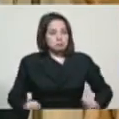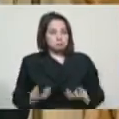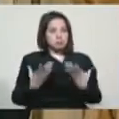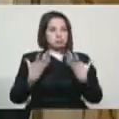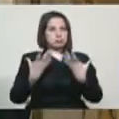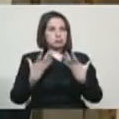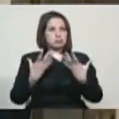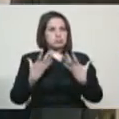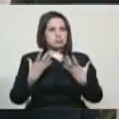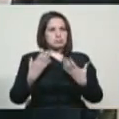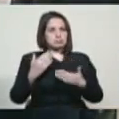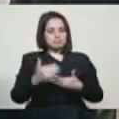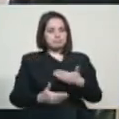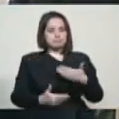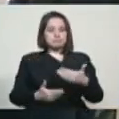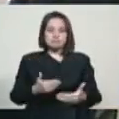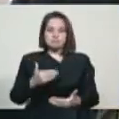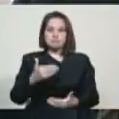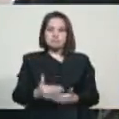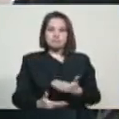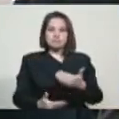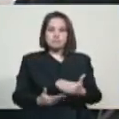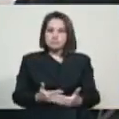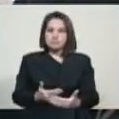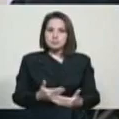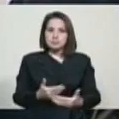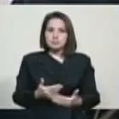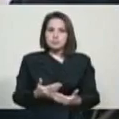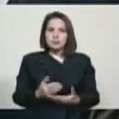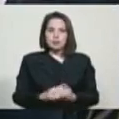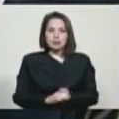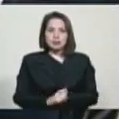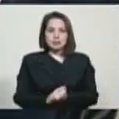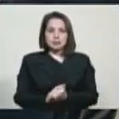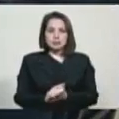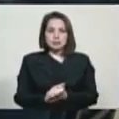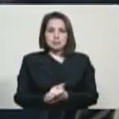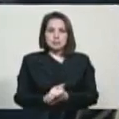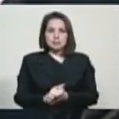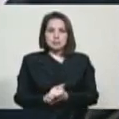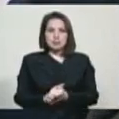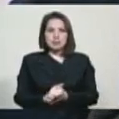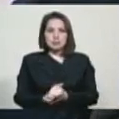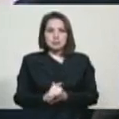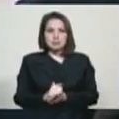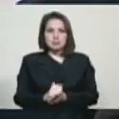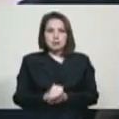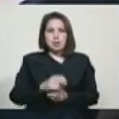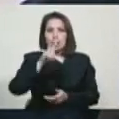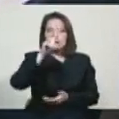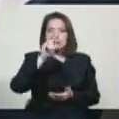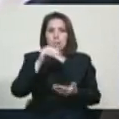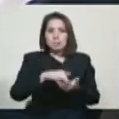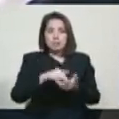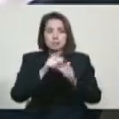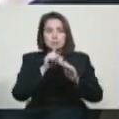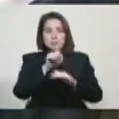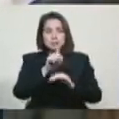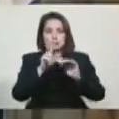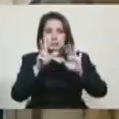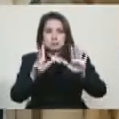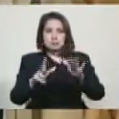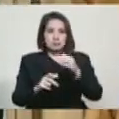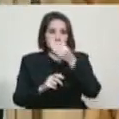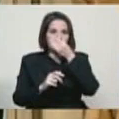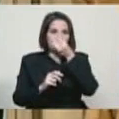viene remontando, viene acumulando. Yo creo que el año 2018, en este momento, la